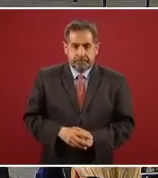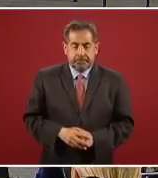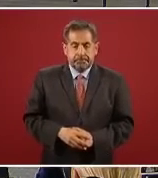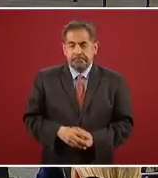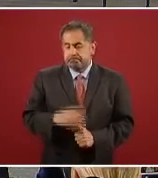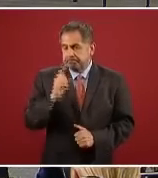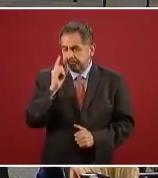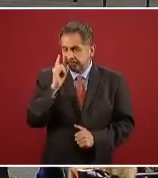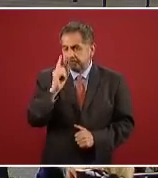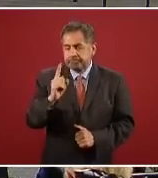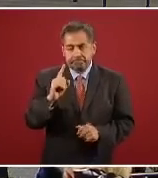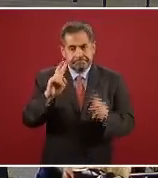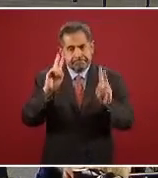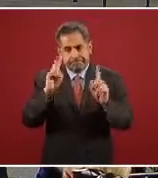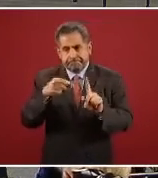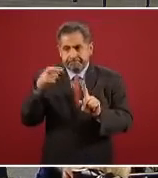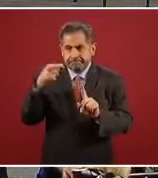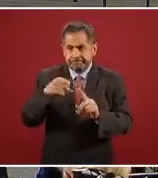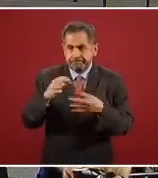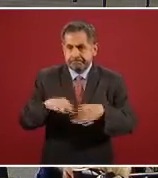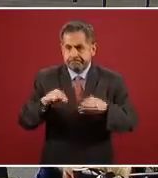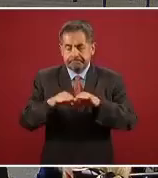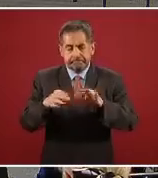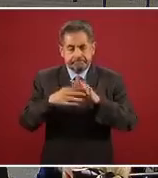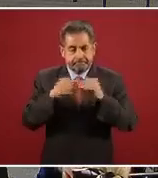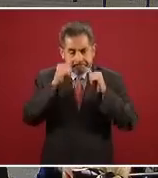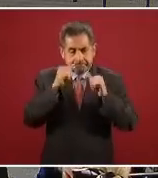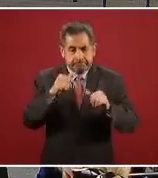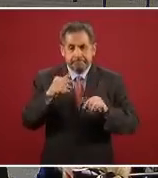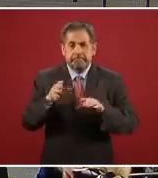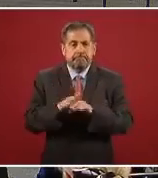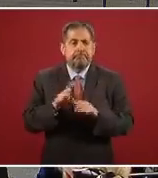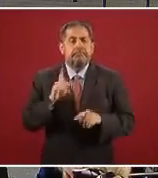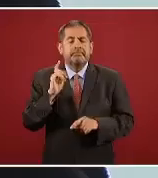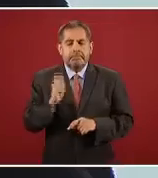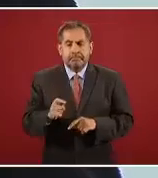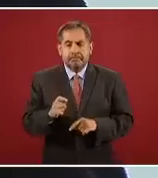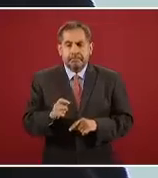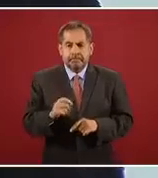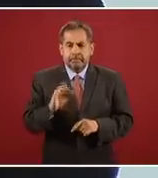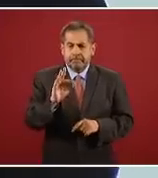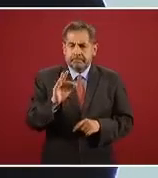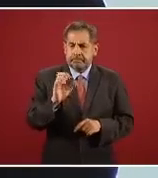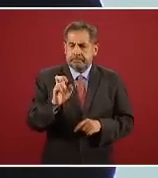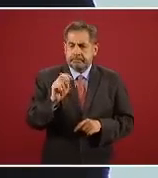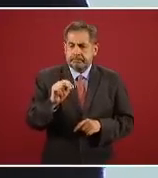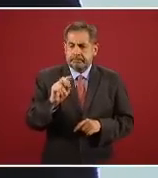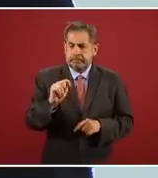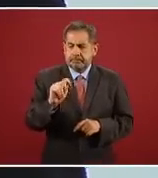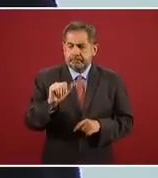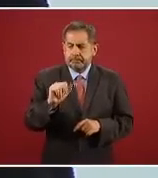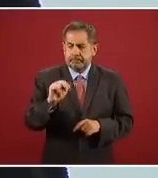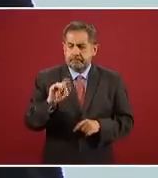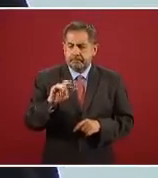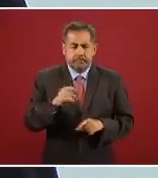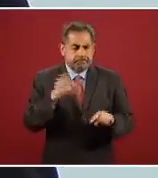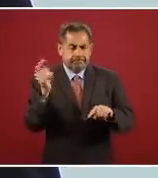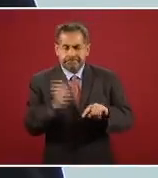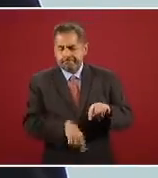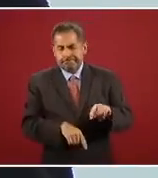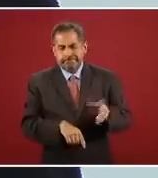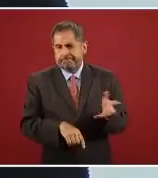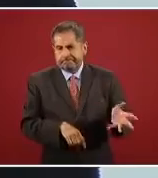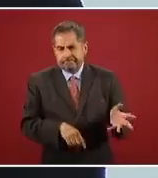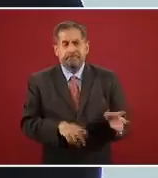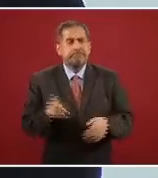Uno de los temas centrales de atención tiene que ver con el combate al fentanilo. El gobierno del presidente ha